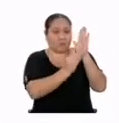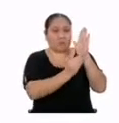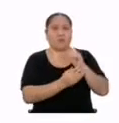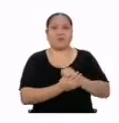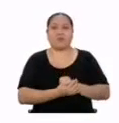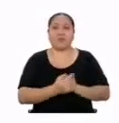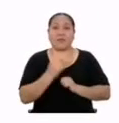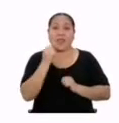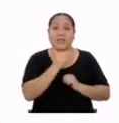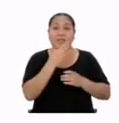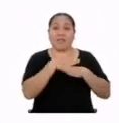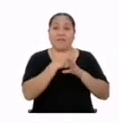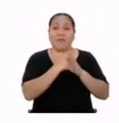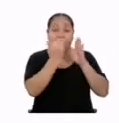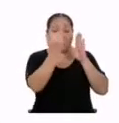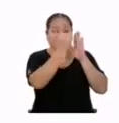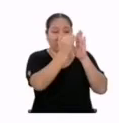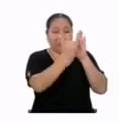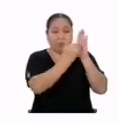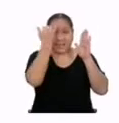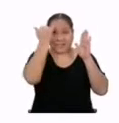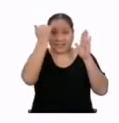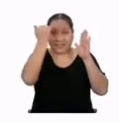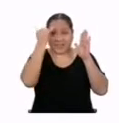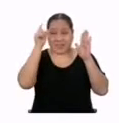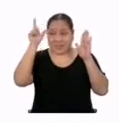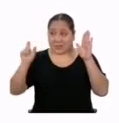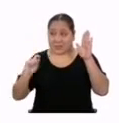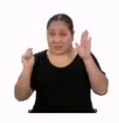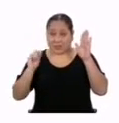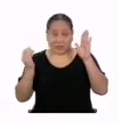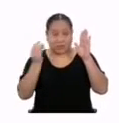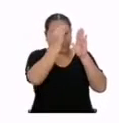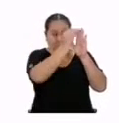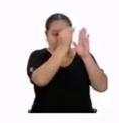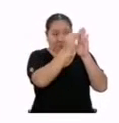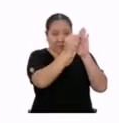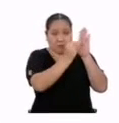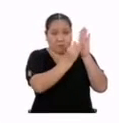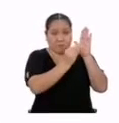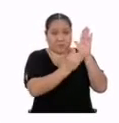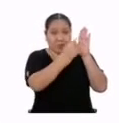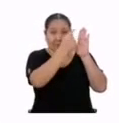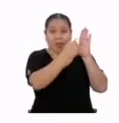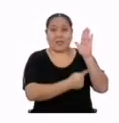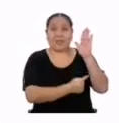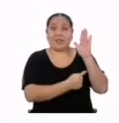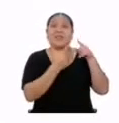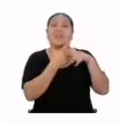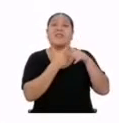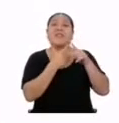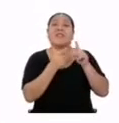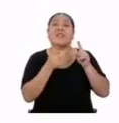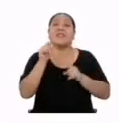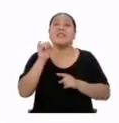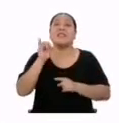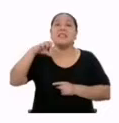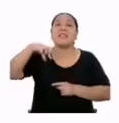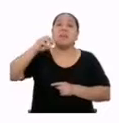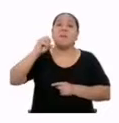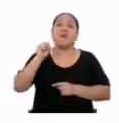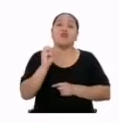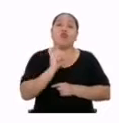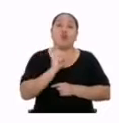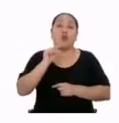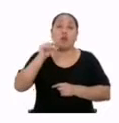La forma de organizar las ideas que utilice el autor o la autora dará lugar a distintos tipos de textos o géneros